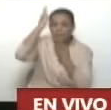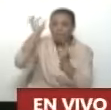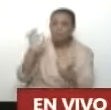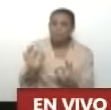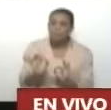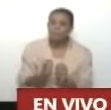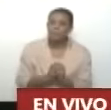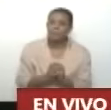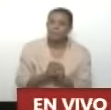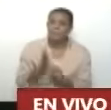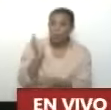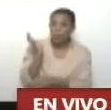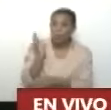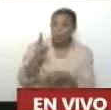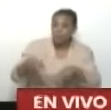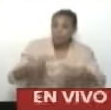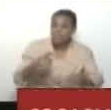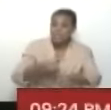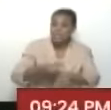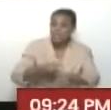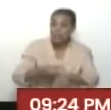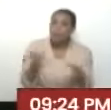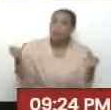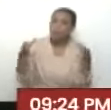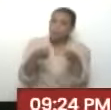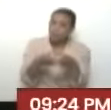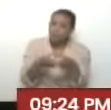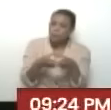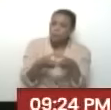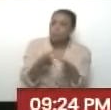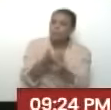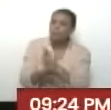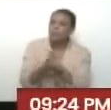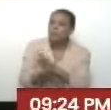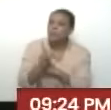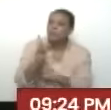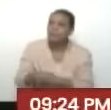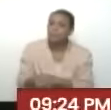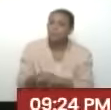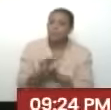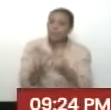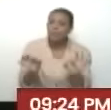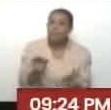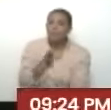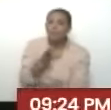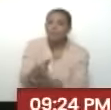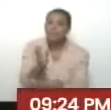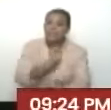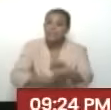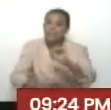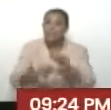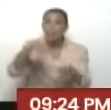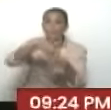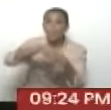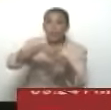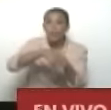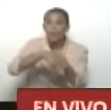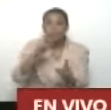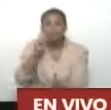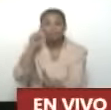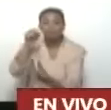la... del Congreso de la Nueva Época, pues nos organizamos, presidente, también a salir en defensa del voto del